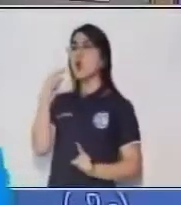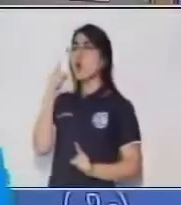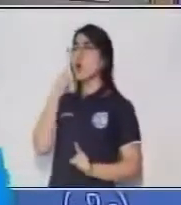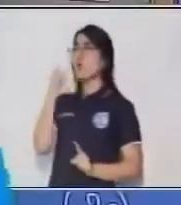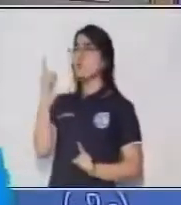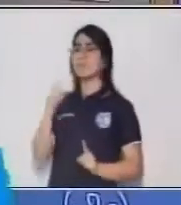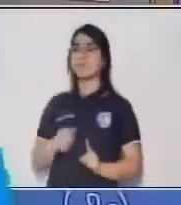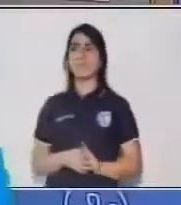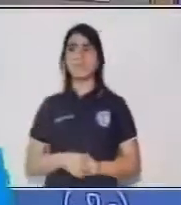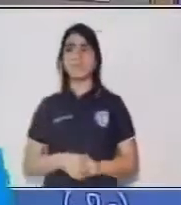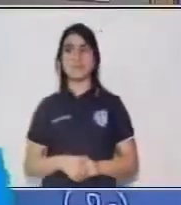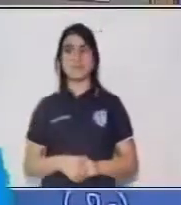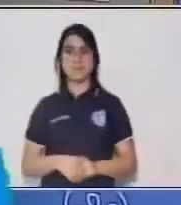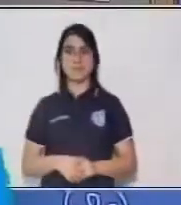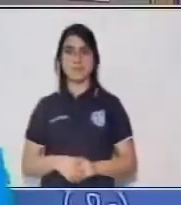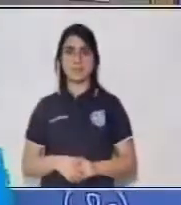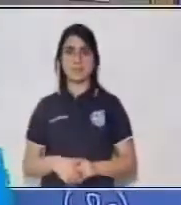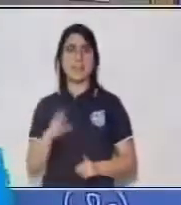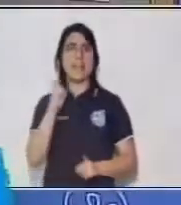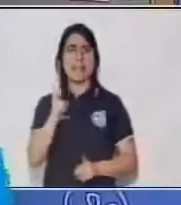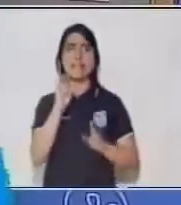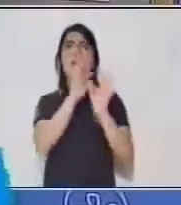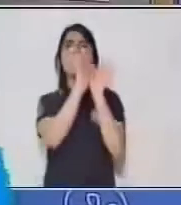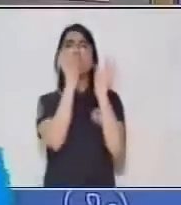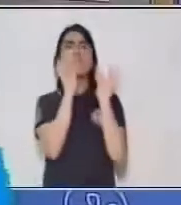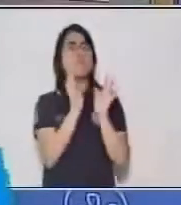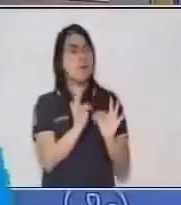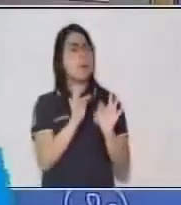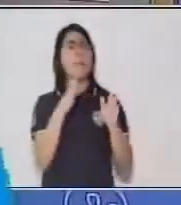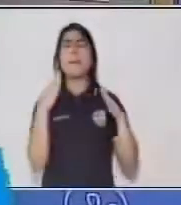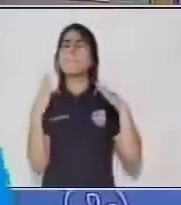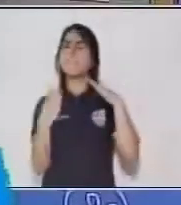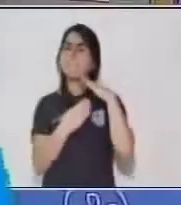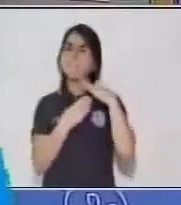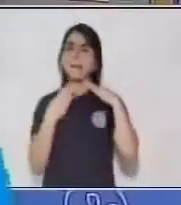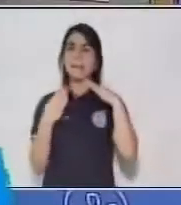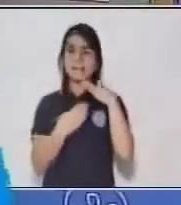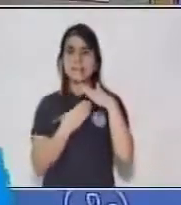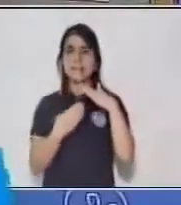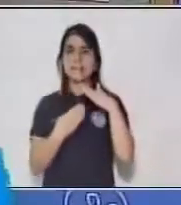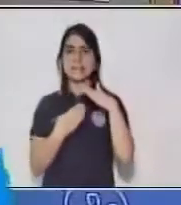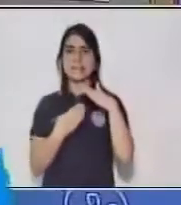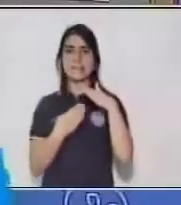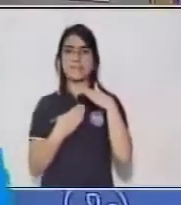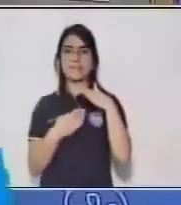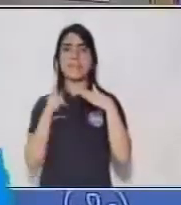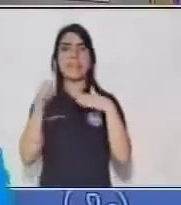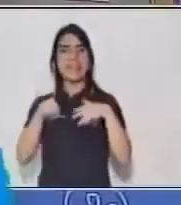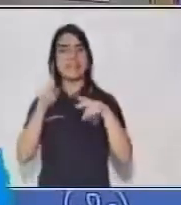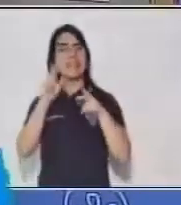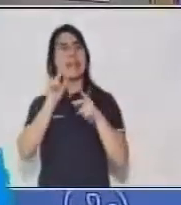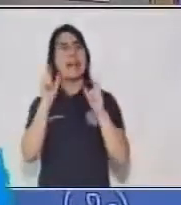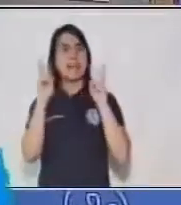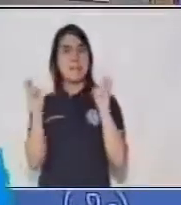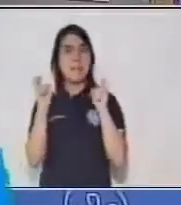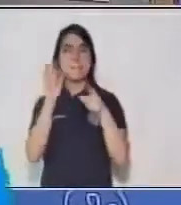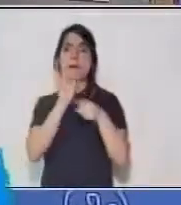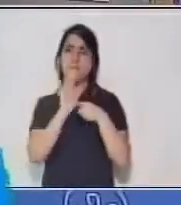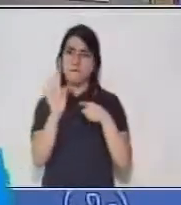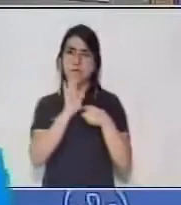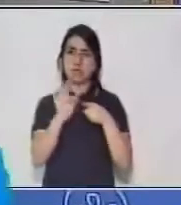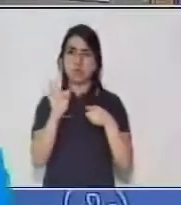1. Estas son las formas básicas de la función